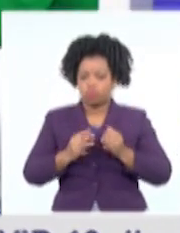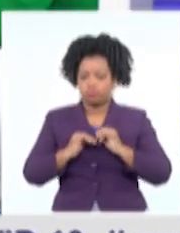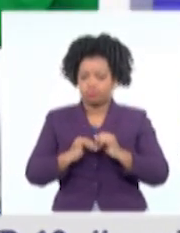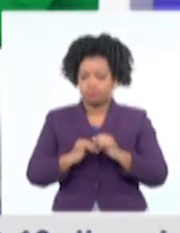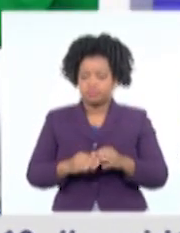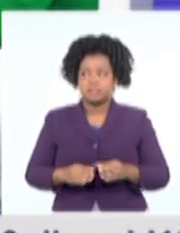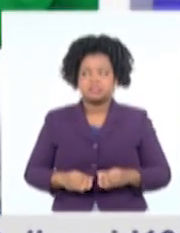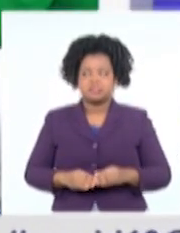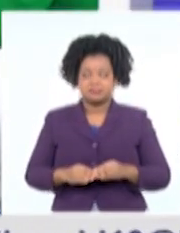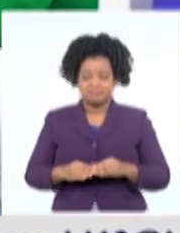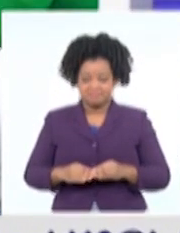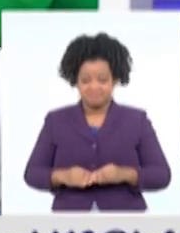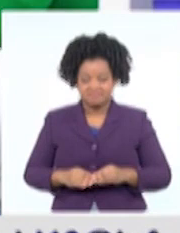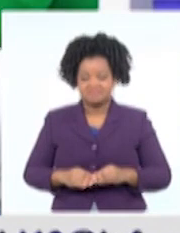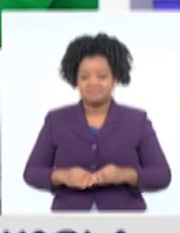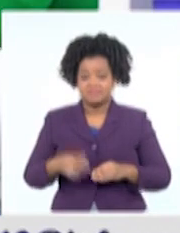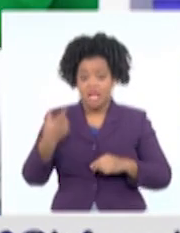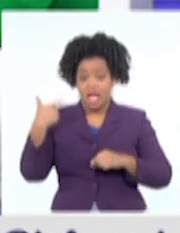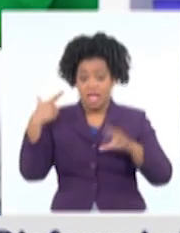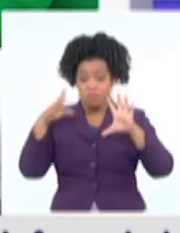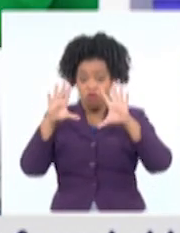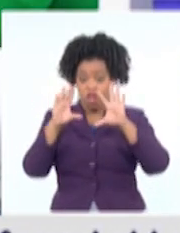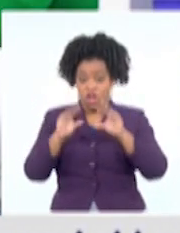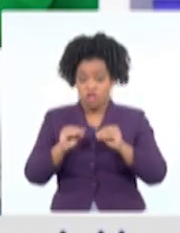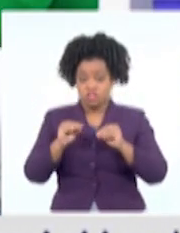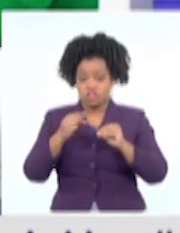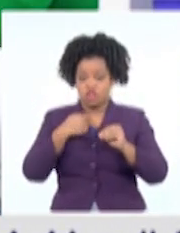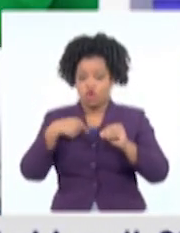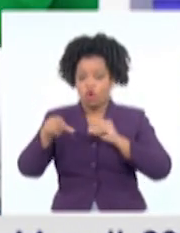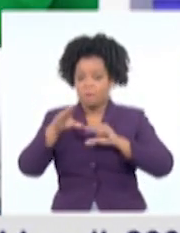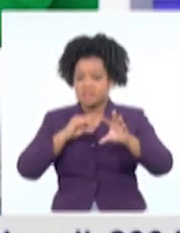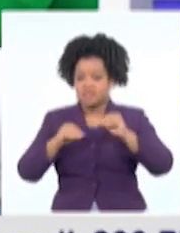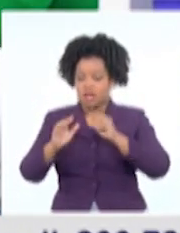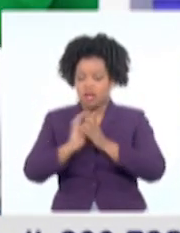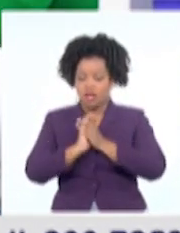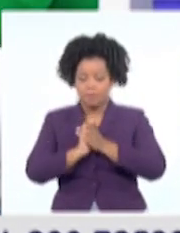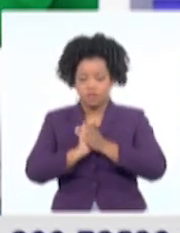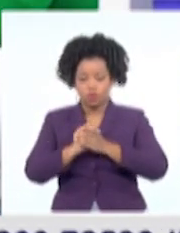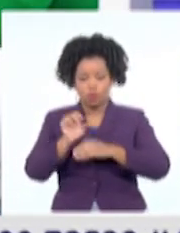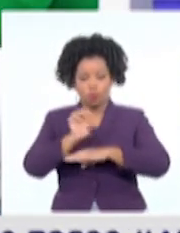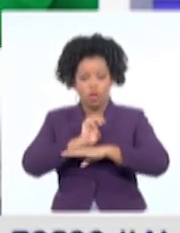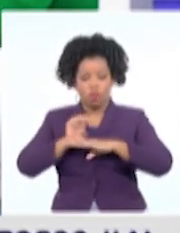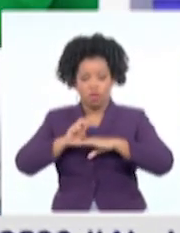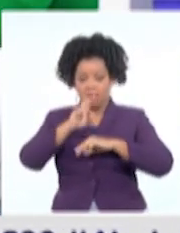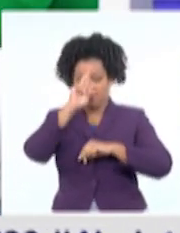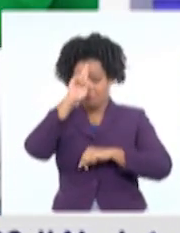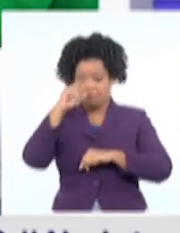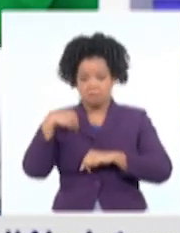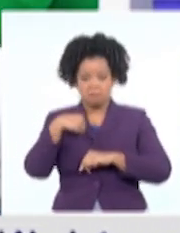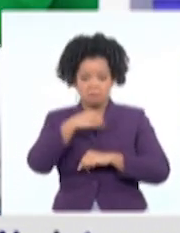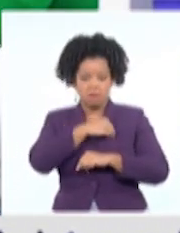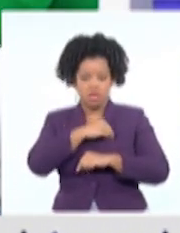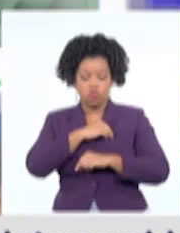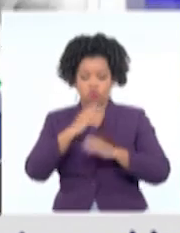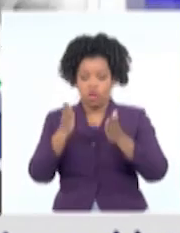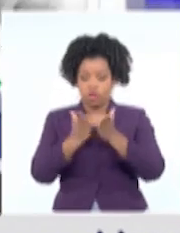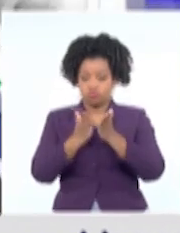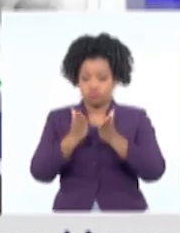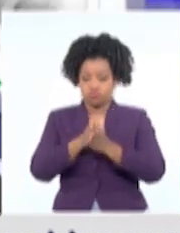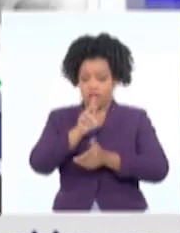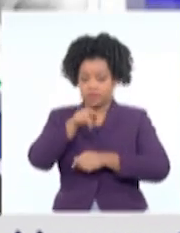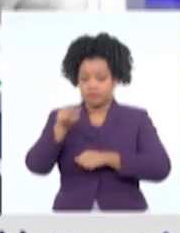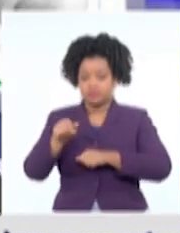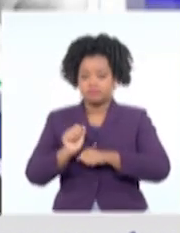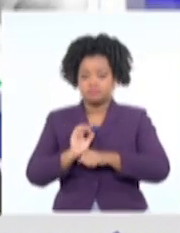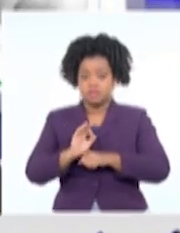decía un residente médico ecuatoriano que está en Cuba haciendo la especialidad. De esos tantos que se han preparado en